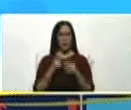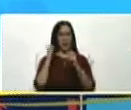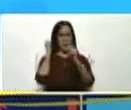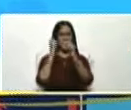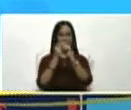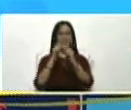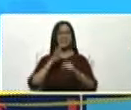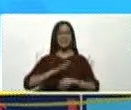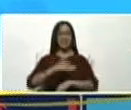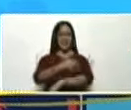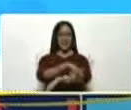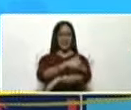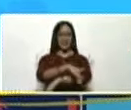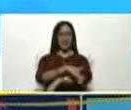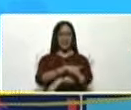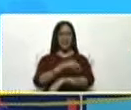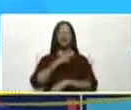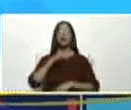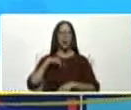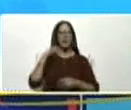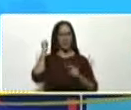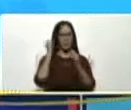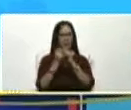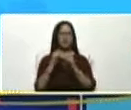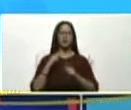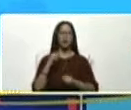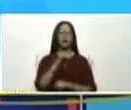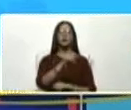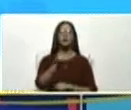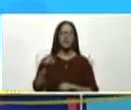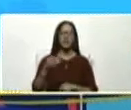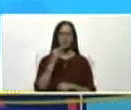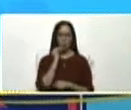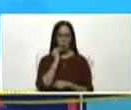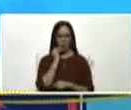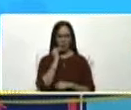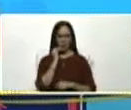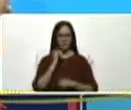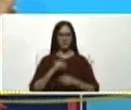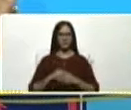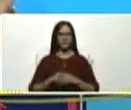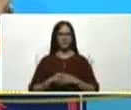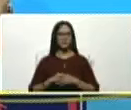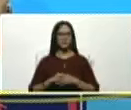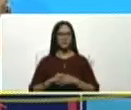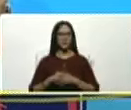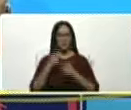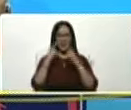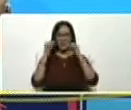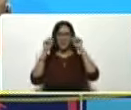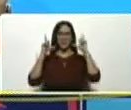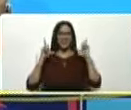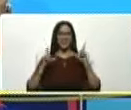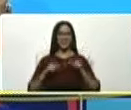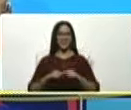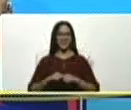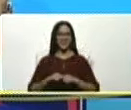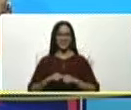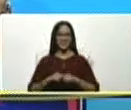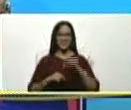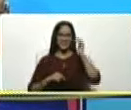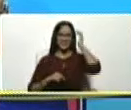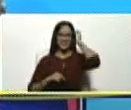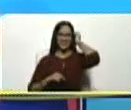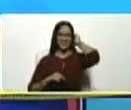en la calle, nuestra esperanza son ustedes, muchachas, muchachos. Mira, la sorprendí. Cuando